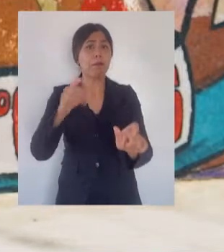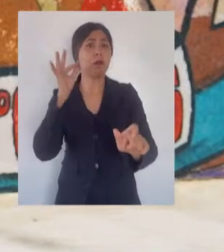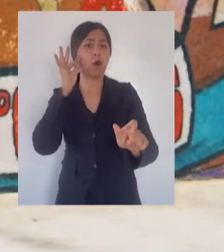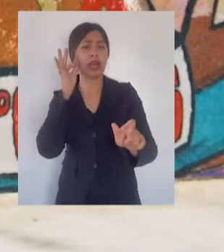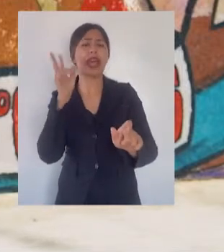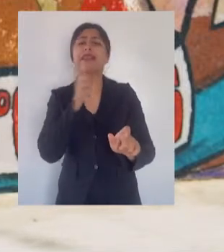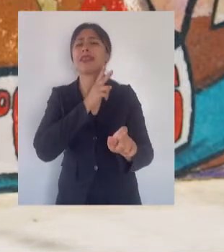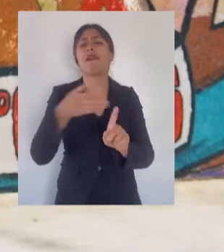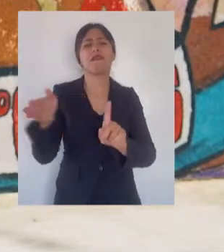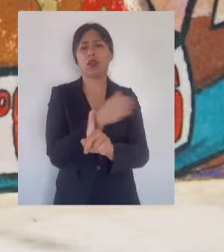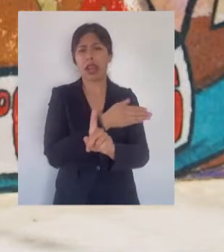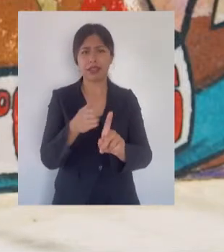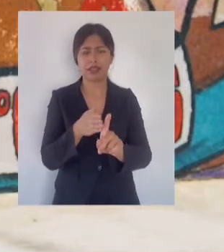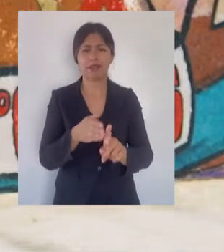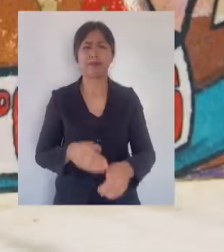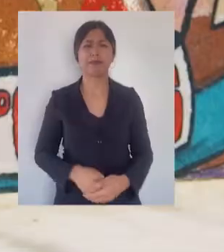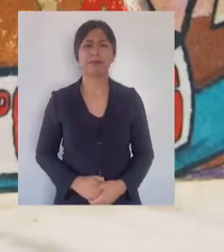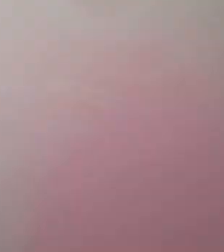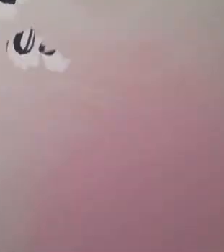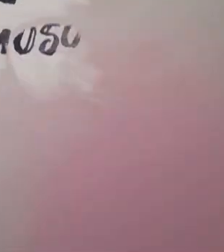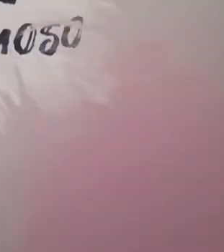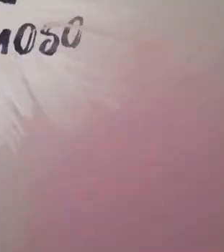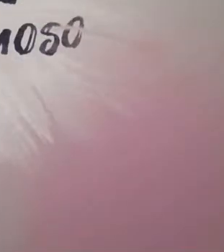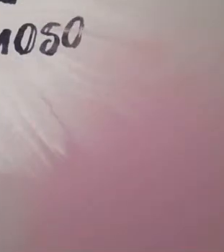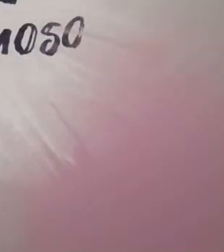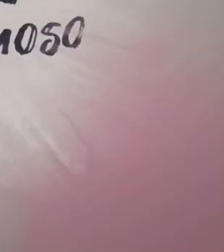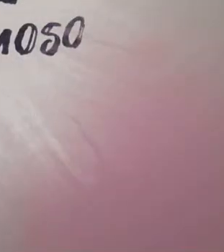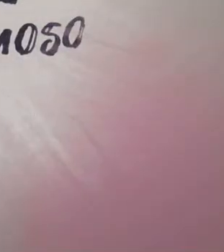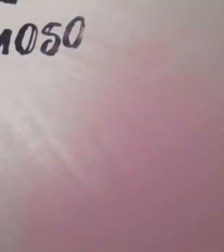una vida libre de violencia hacia las mujeres